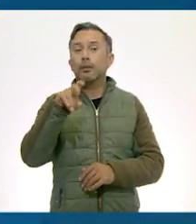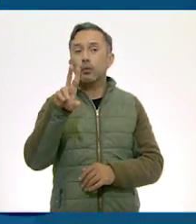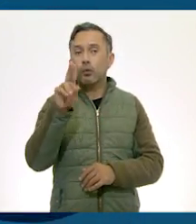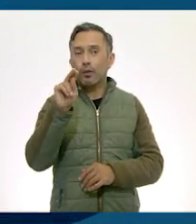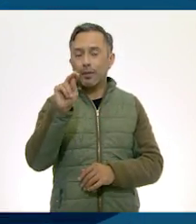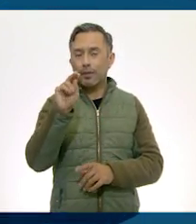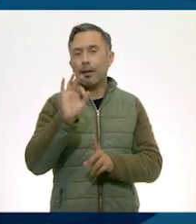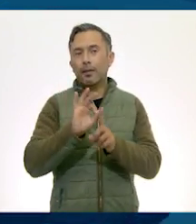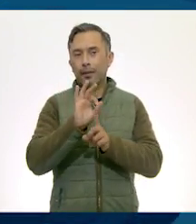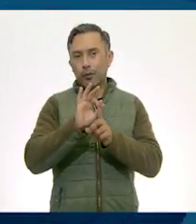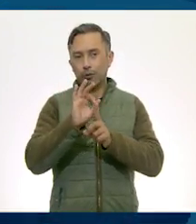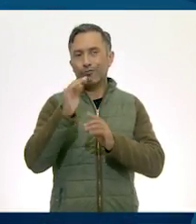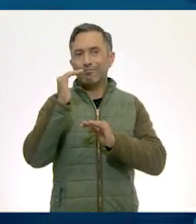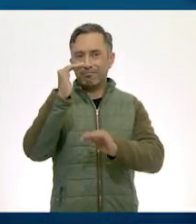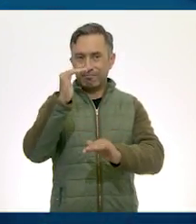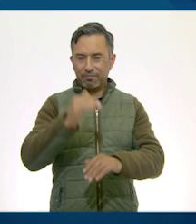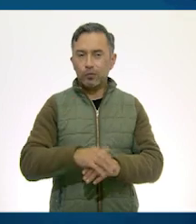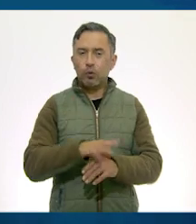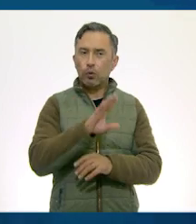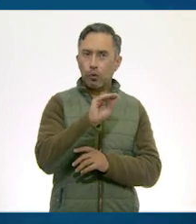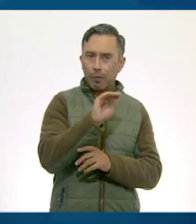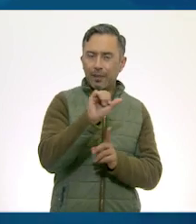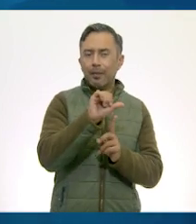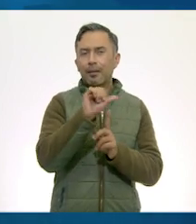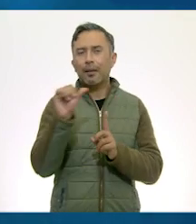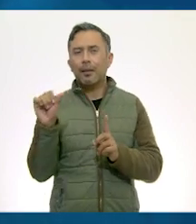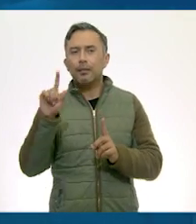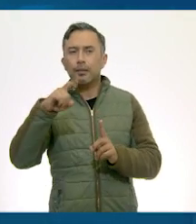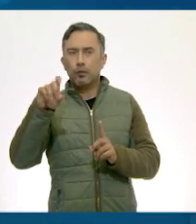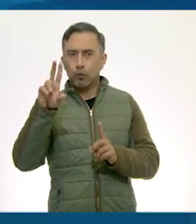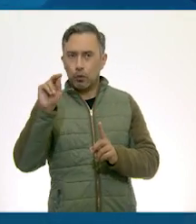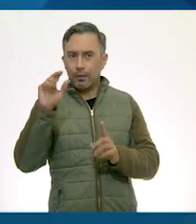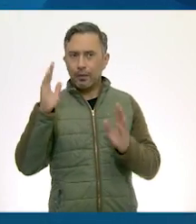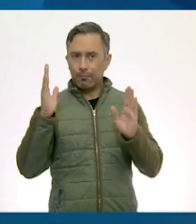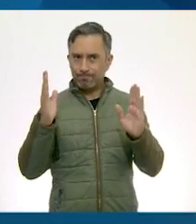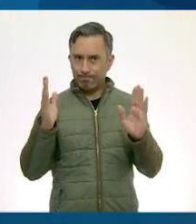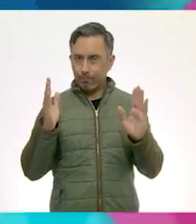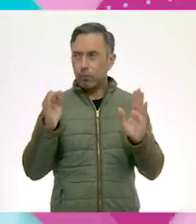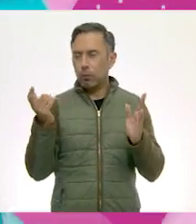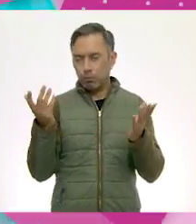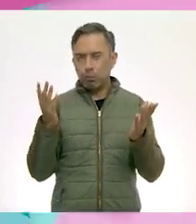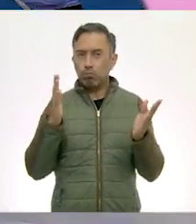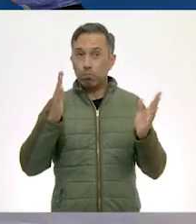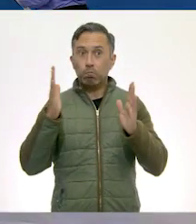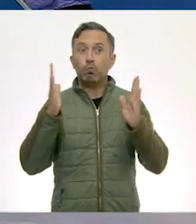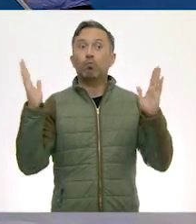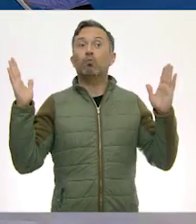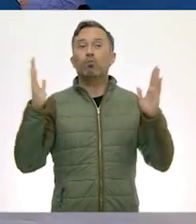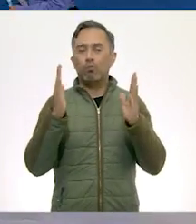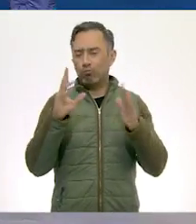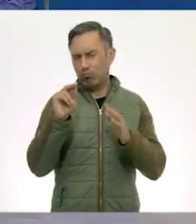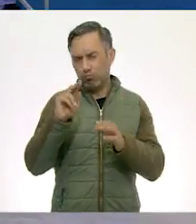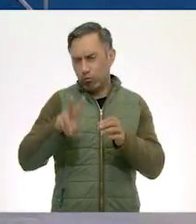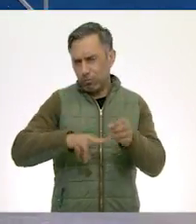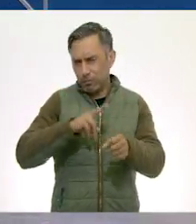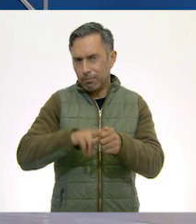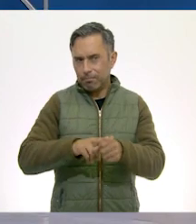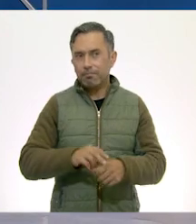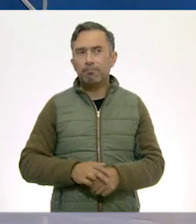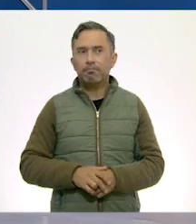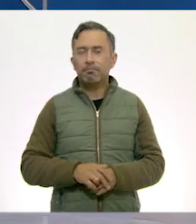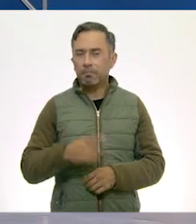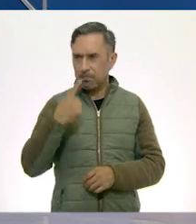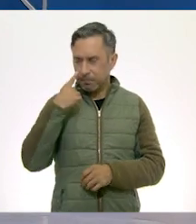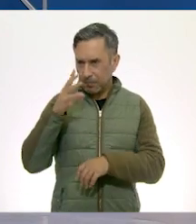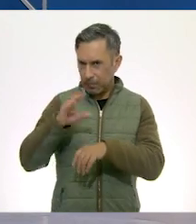180 grados. Perfecto, como que dice ni tan tan. Sí, ni mucho ni poco. Permíteme, ¿qué crees que?